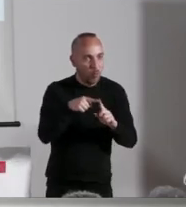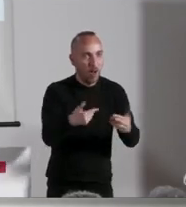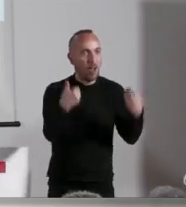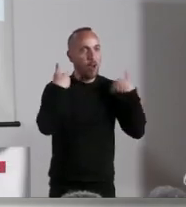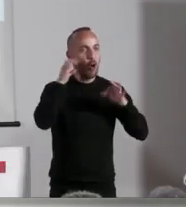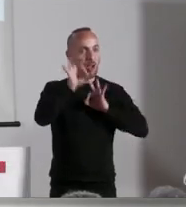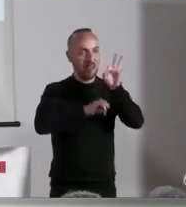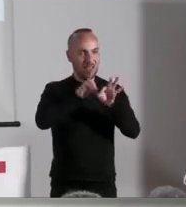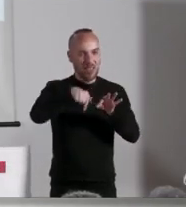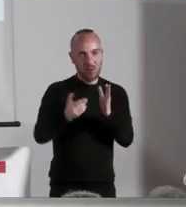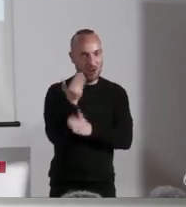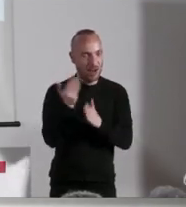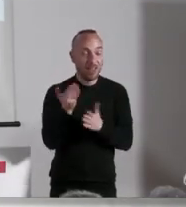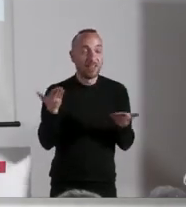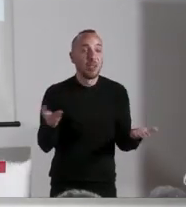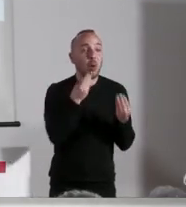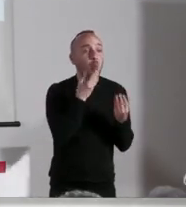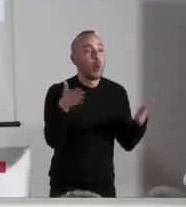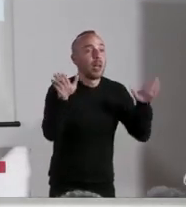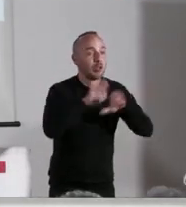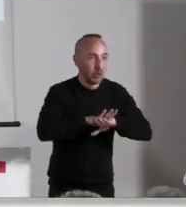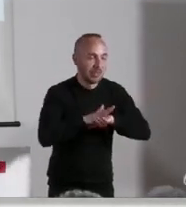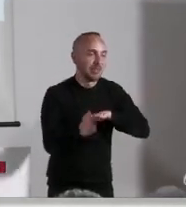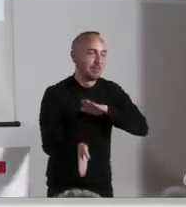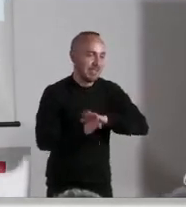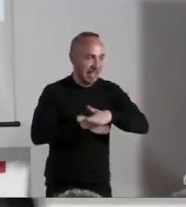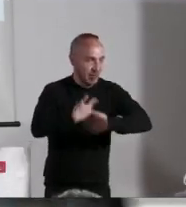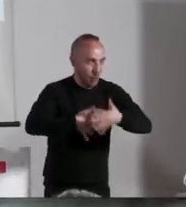jornadas. Así que buenas noches y seguimos.